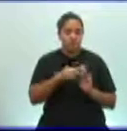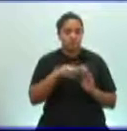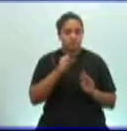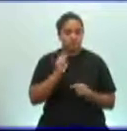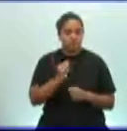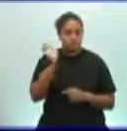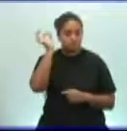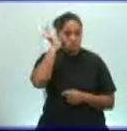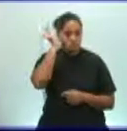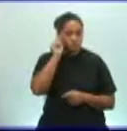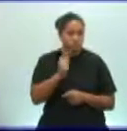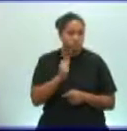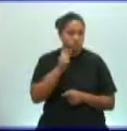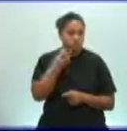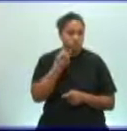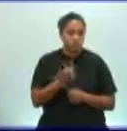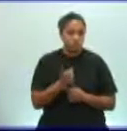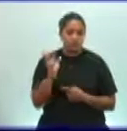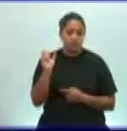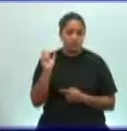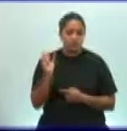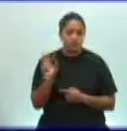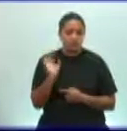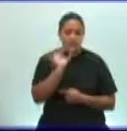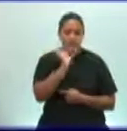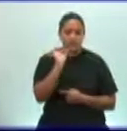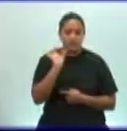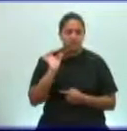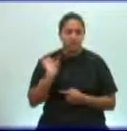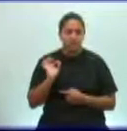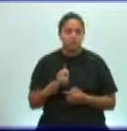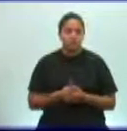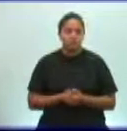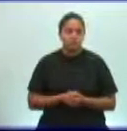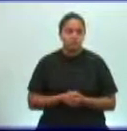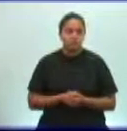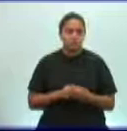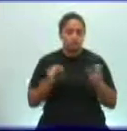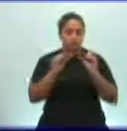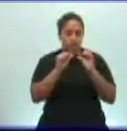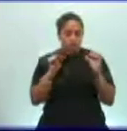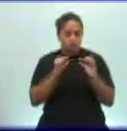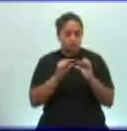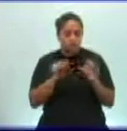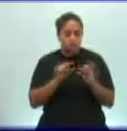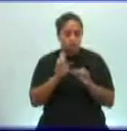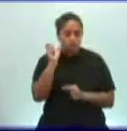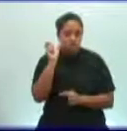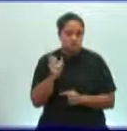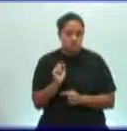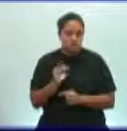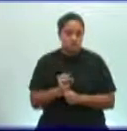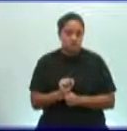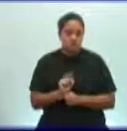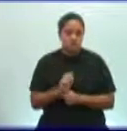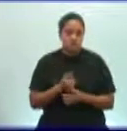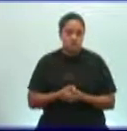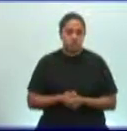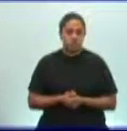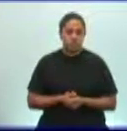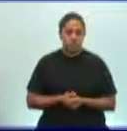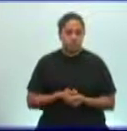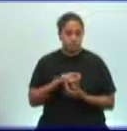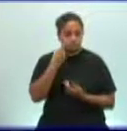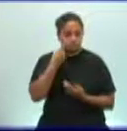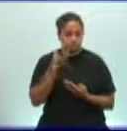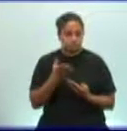Observa las palabras destacadas en los siguientes versos del poema. Su objetivo era llenarlos de dicho pozo en el profundo abismo